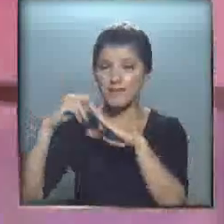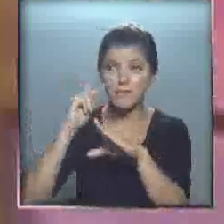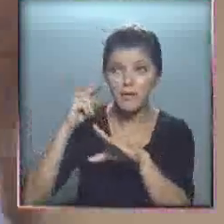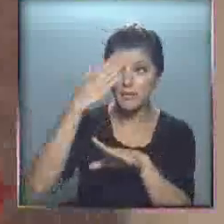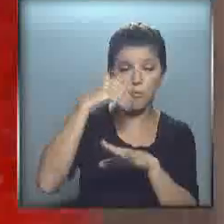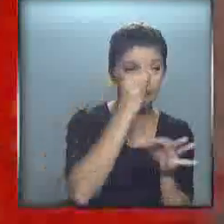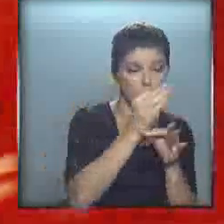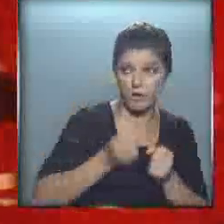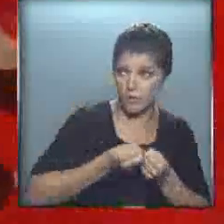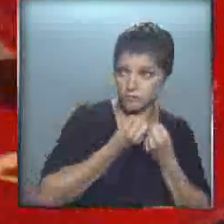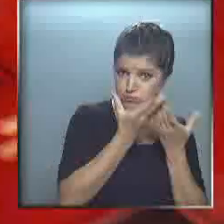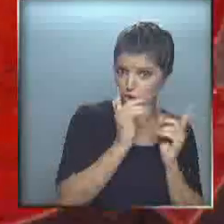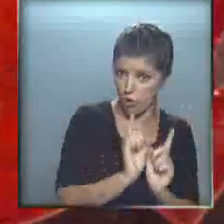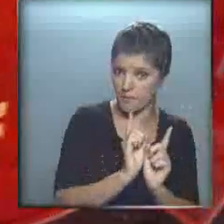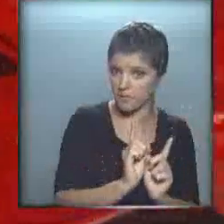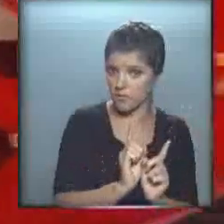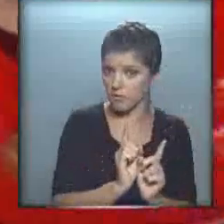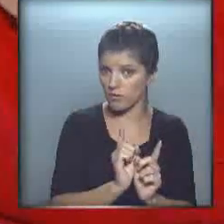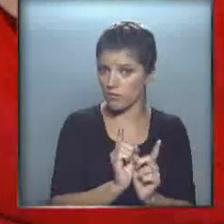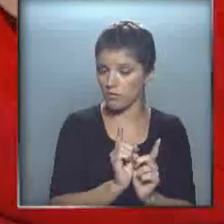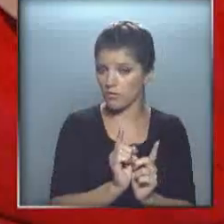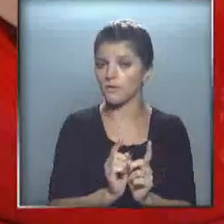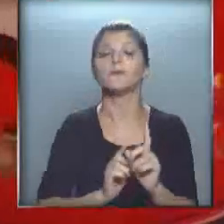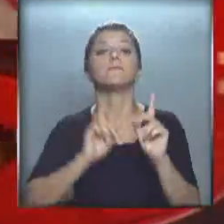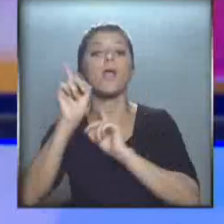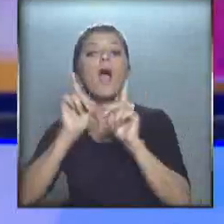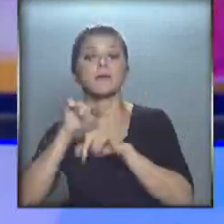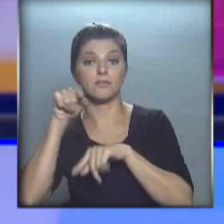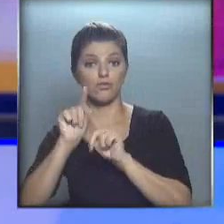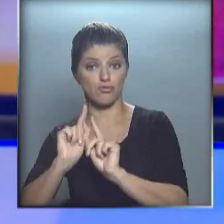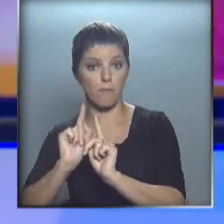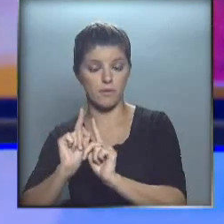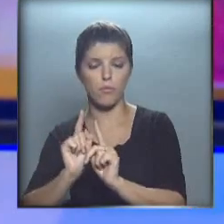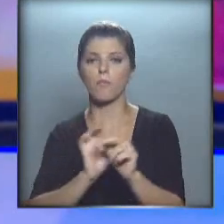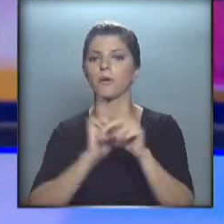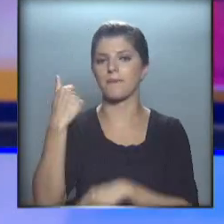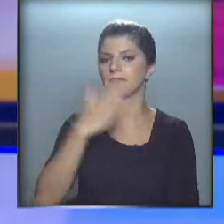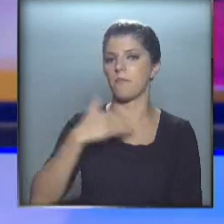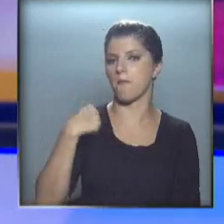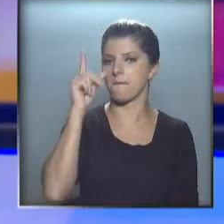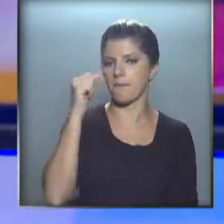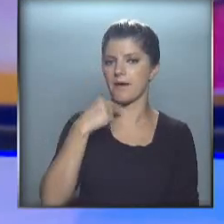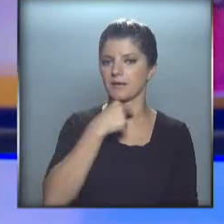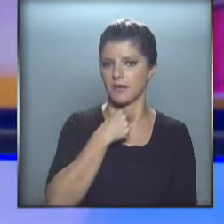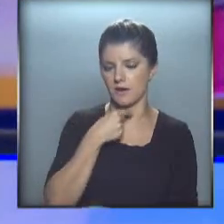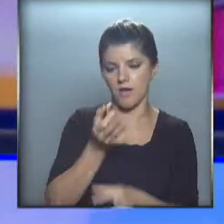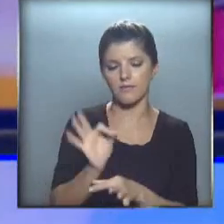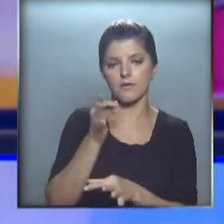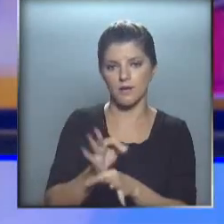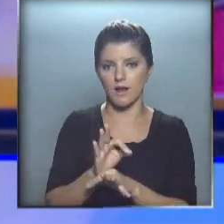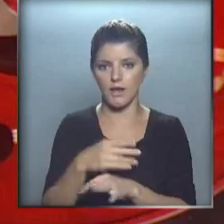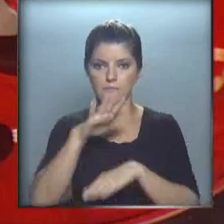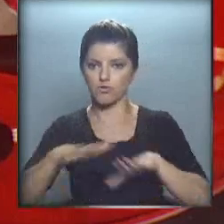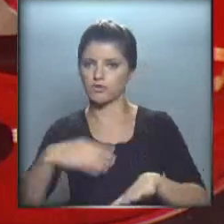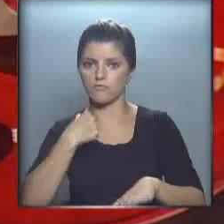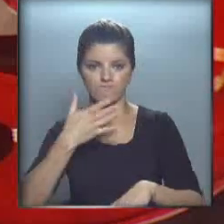escuela? En la sociedad en general, sí. A veces mucho más vienen entre ellos mismos, porque a veces los padres quieren educarlo y ellos